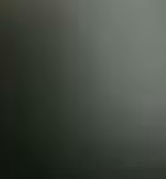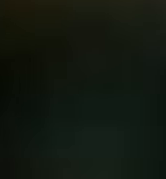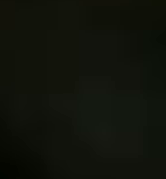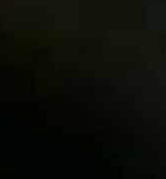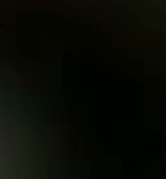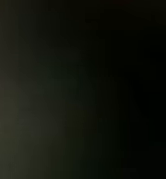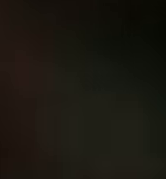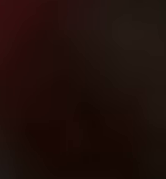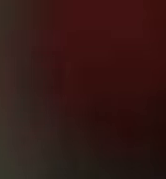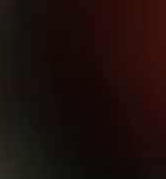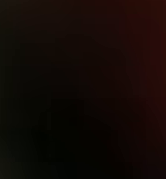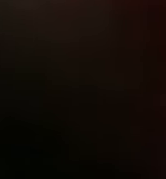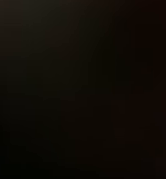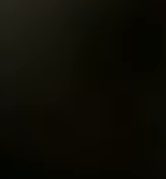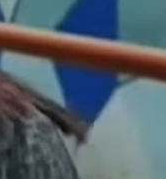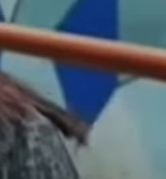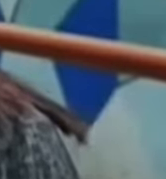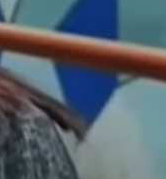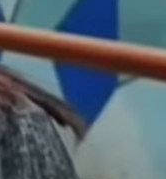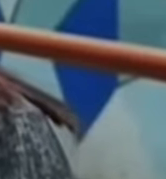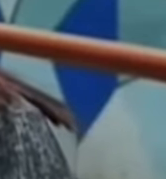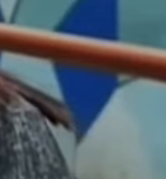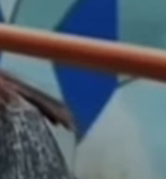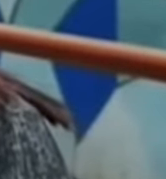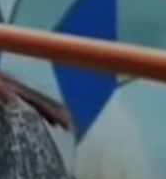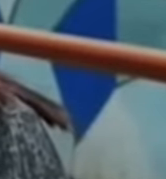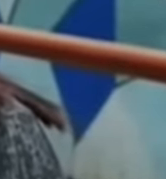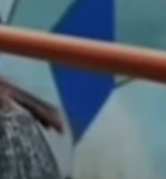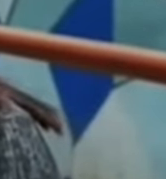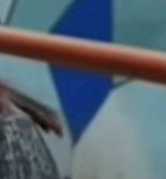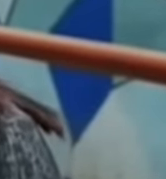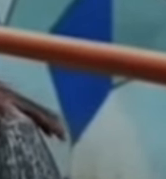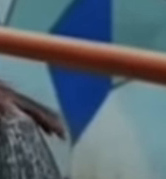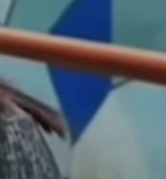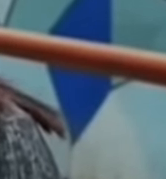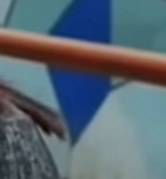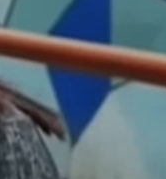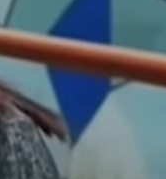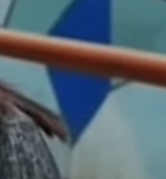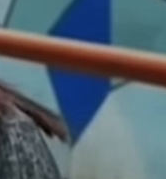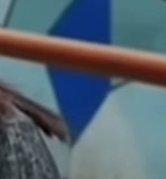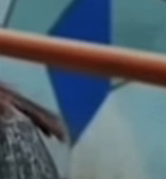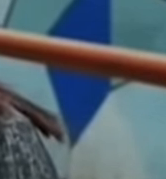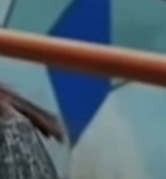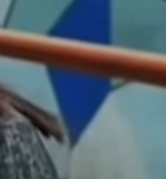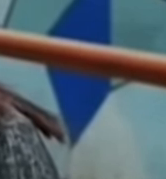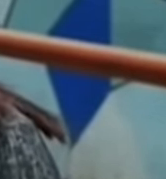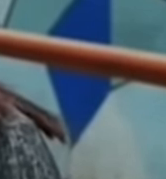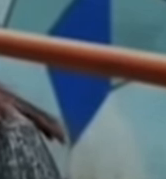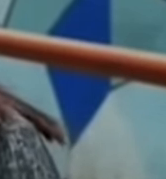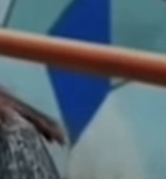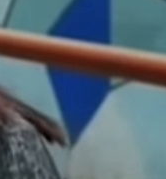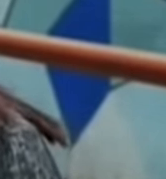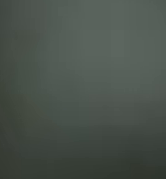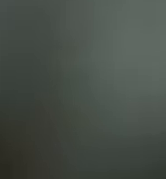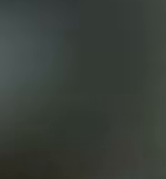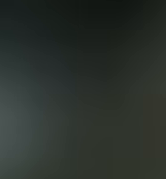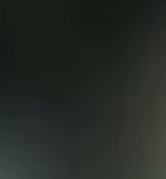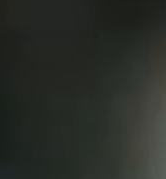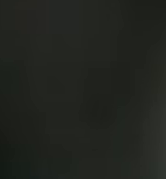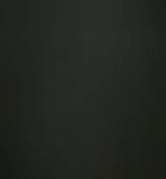Jóvenes entraron al mercado César Nieves, reventaron la puerta principal y comenzaron a saquear los